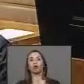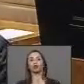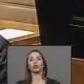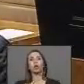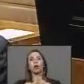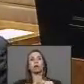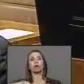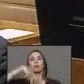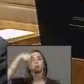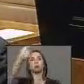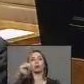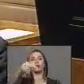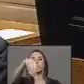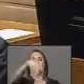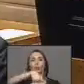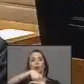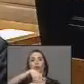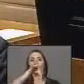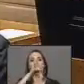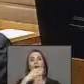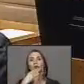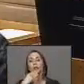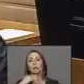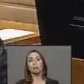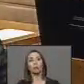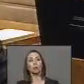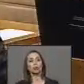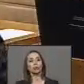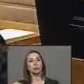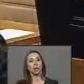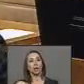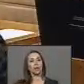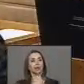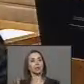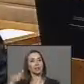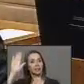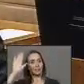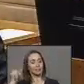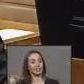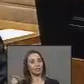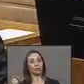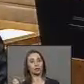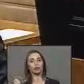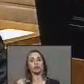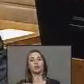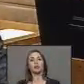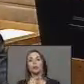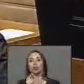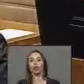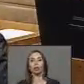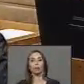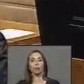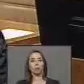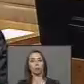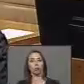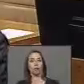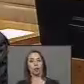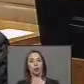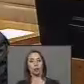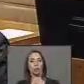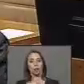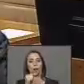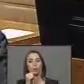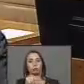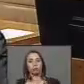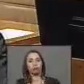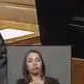próximas elecciones, incluidas, por cierto, las municipales. Sin embargo, y en consecuencia, no se trata de armar un problema en las orillas del proyecto,